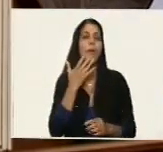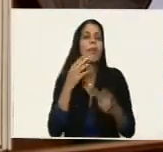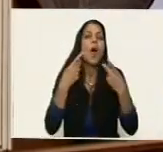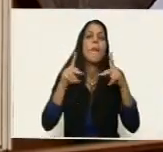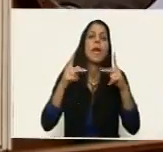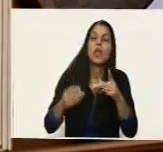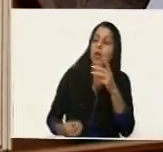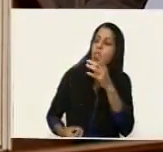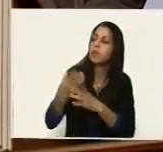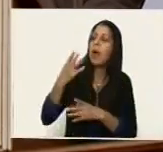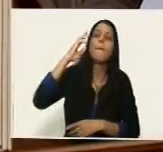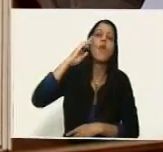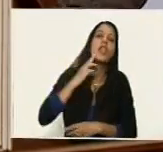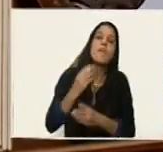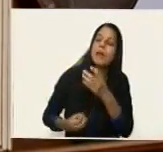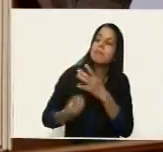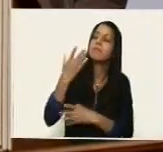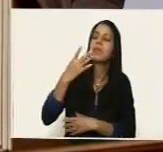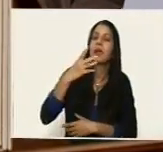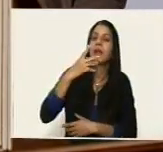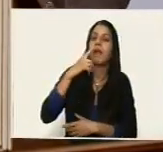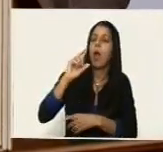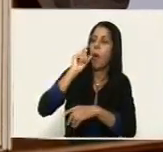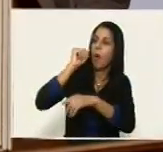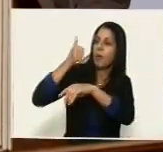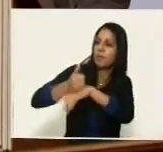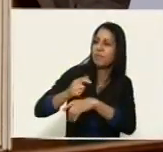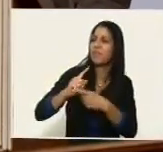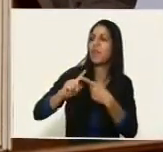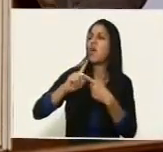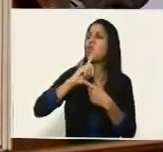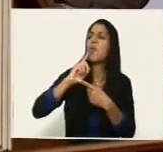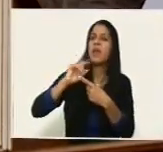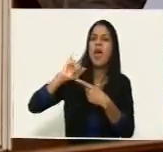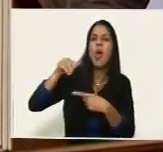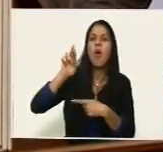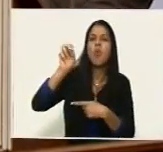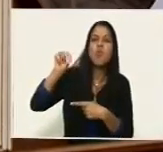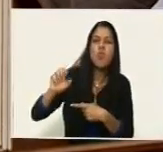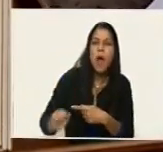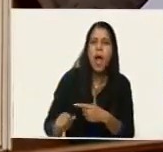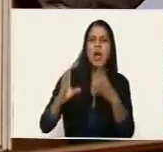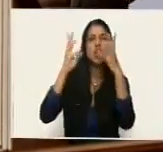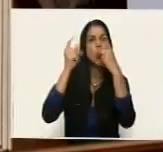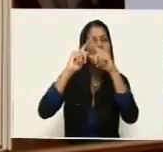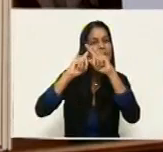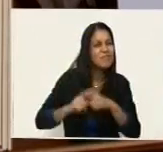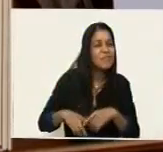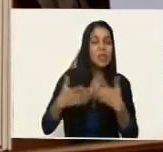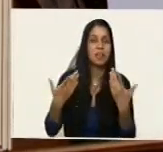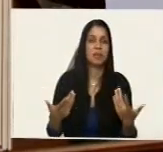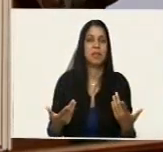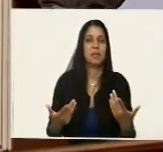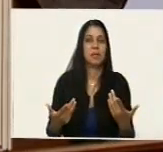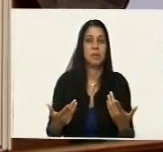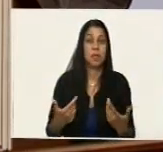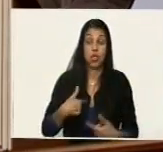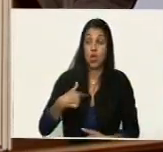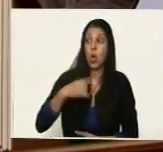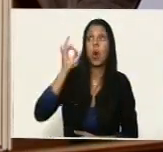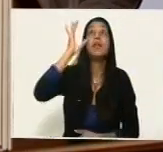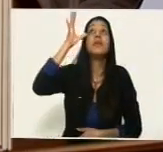fue fundado por Simón Bolívar, el director fue Juan Germán Rocio, salieron tantos números. ¿Qué puedo yo